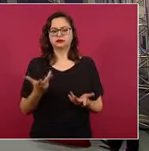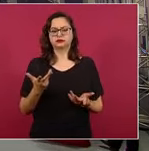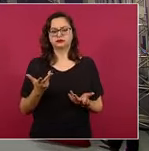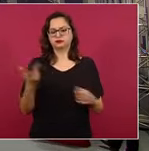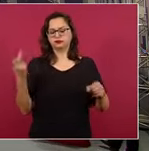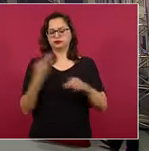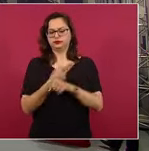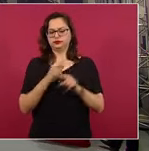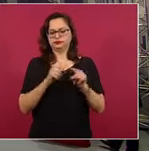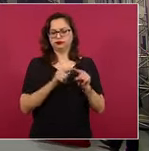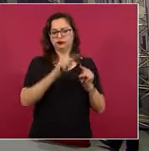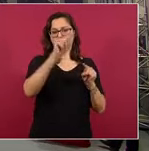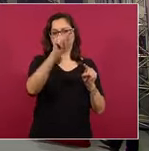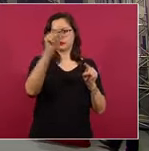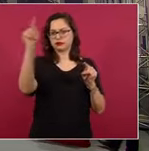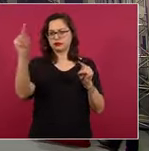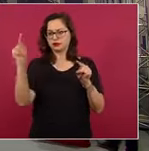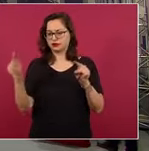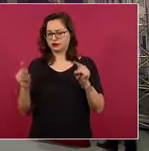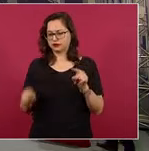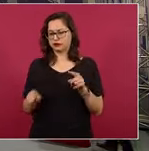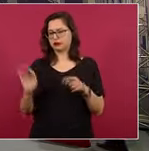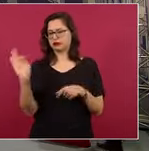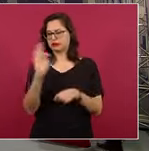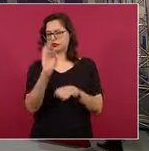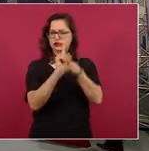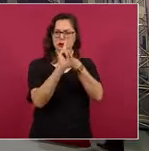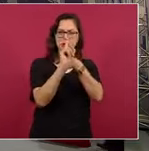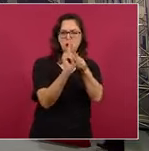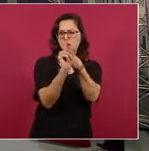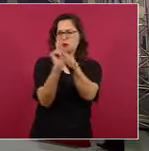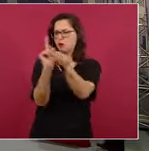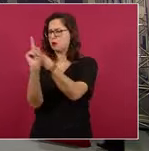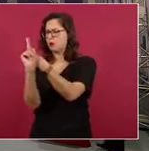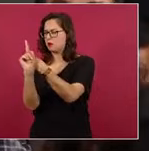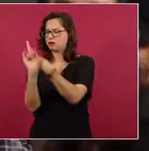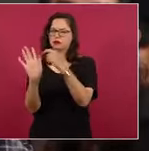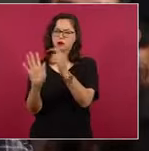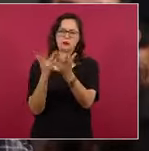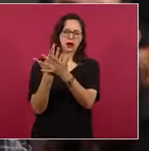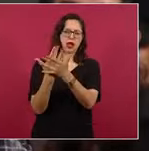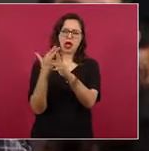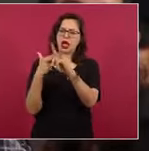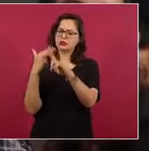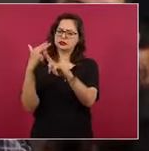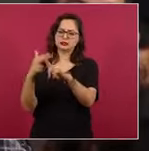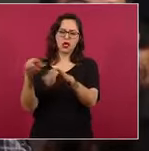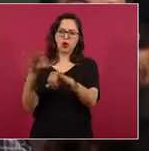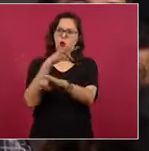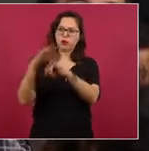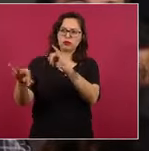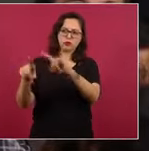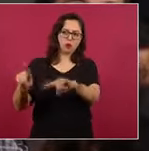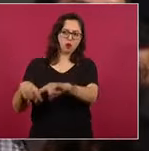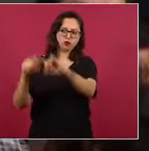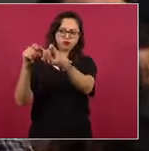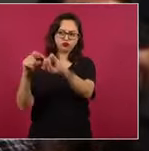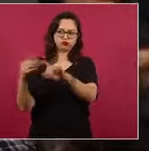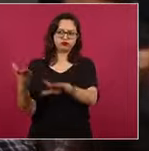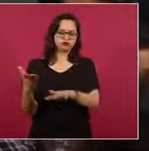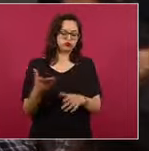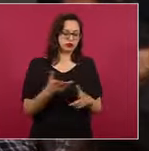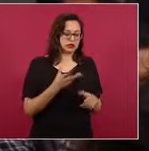representen complicaciones hacia el final para poder avanzar en el resto. Pero incluso, bueno, ya algunas organizaciones han adelantado que vienen